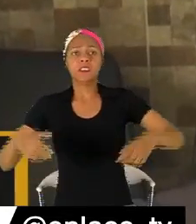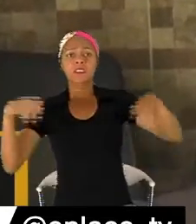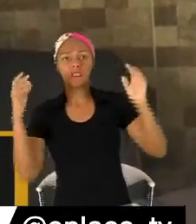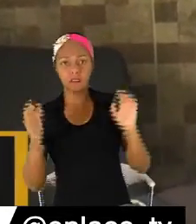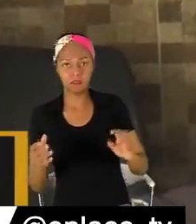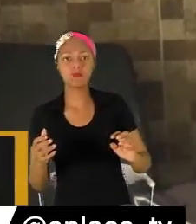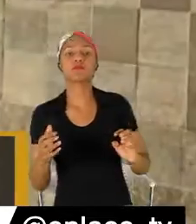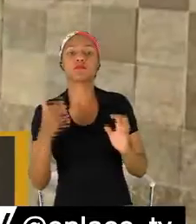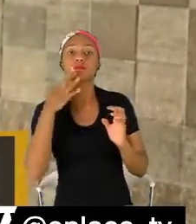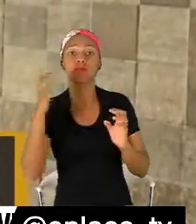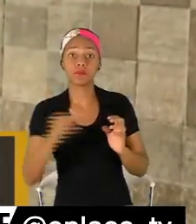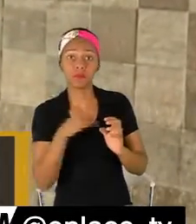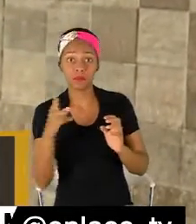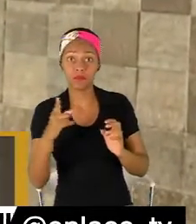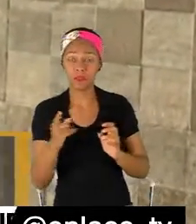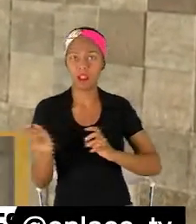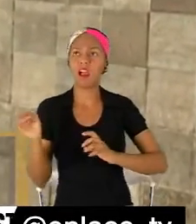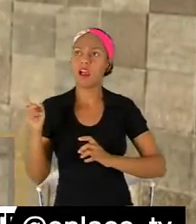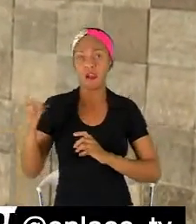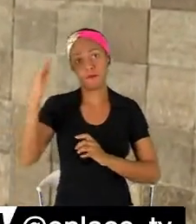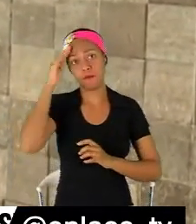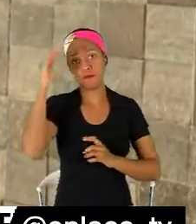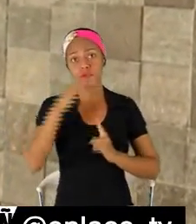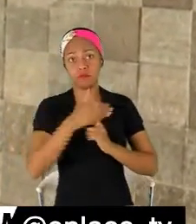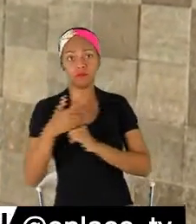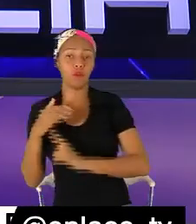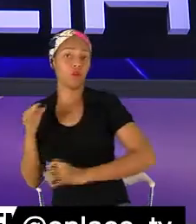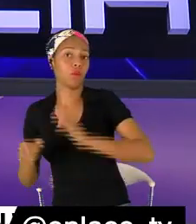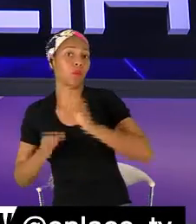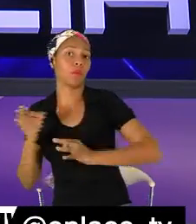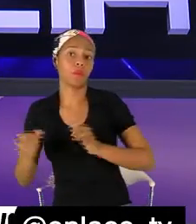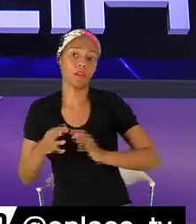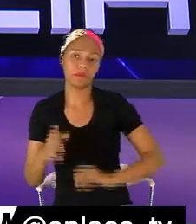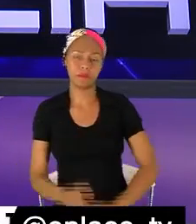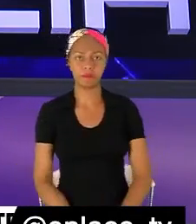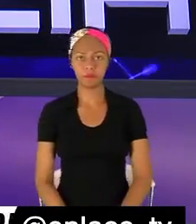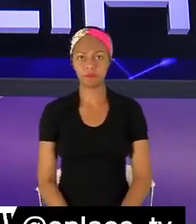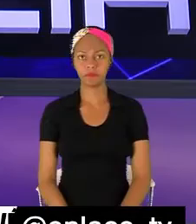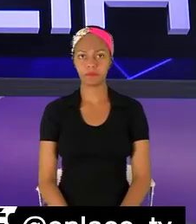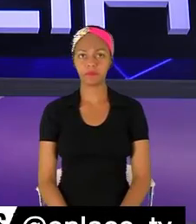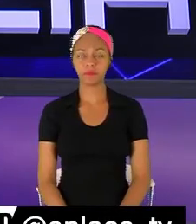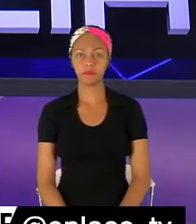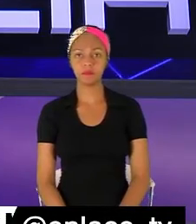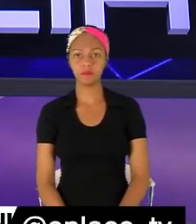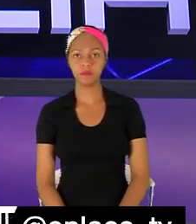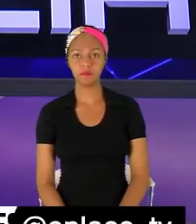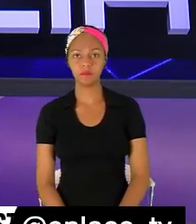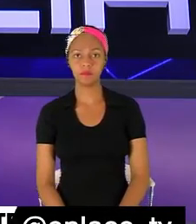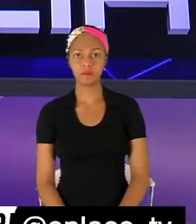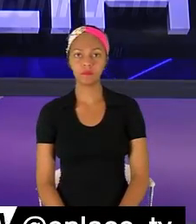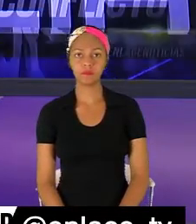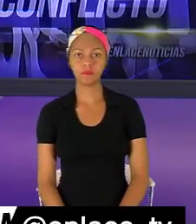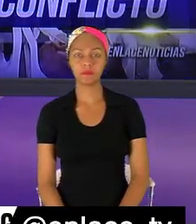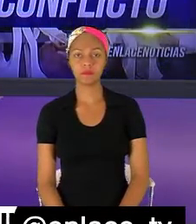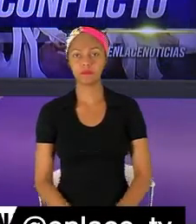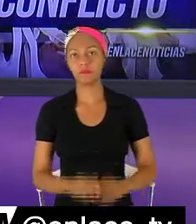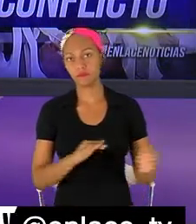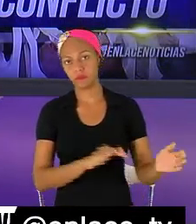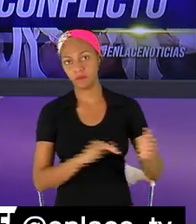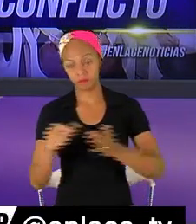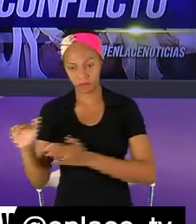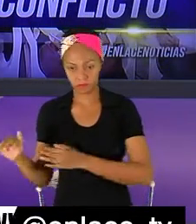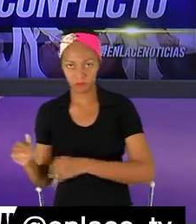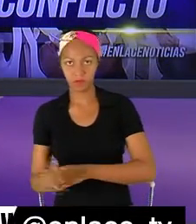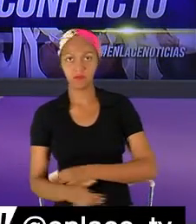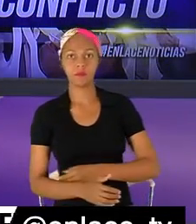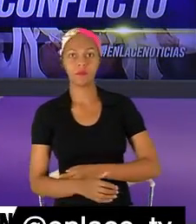sido objeto, tiene medida de protección por parte de las autoridades. Y se cumple el seminario sobre educación para el posconflicto en